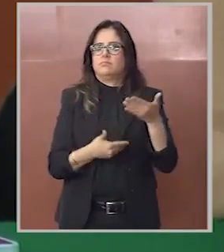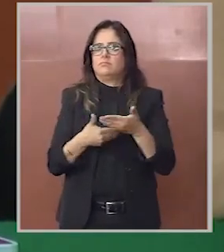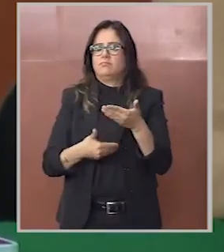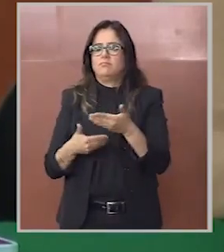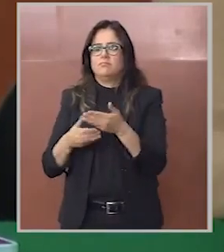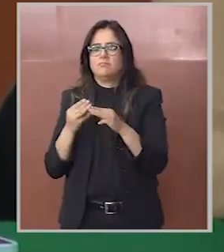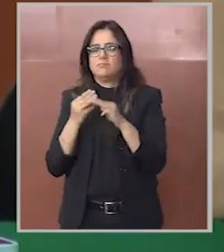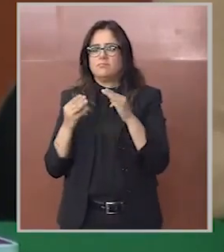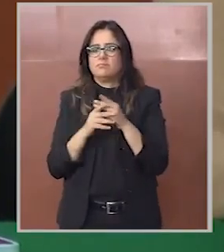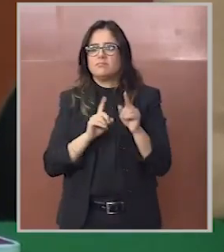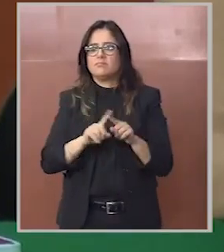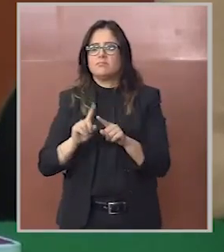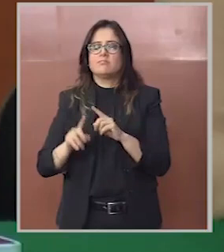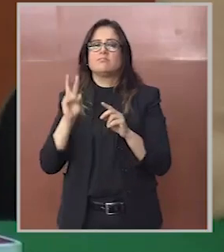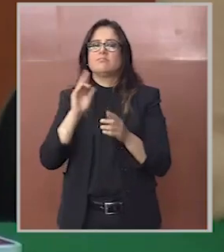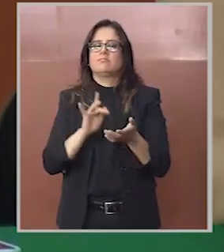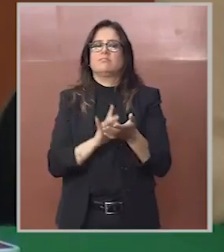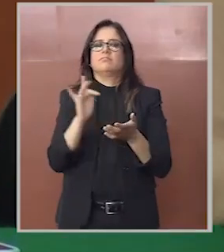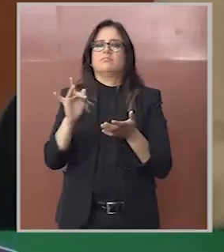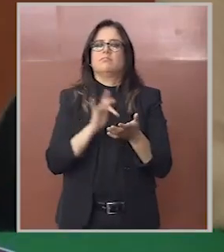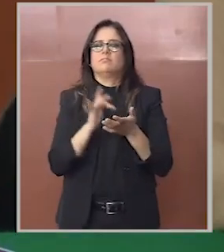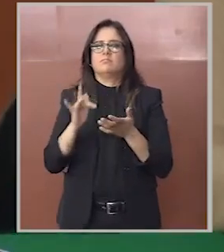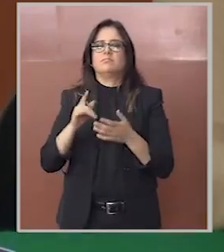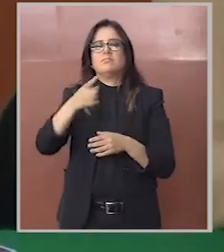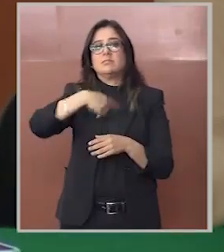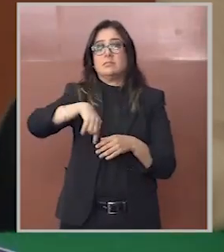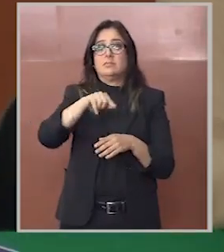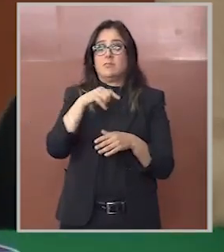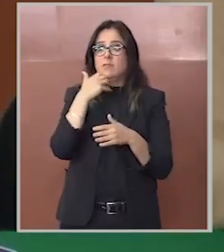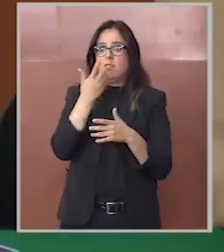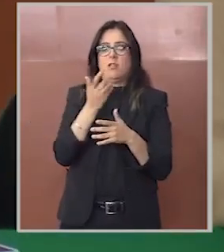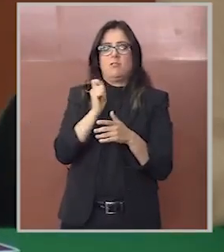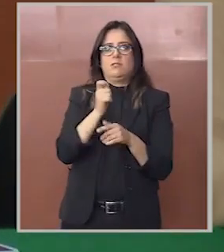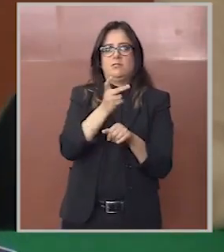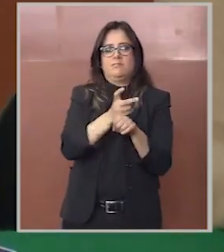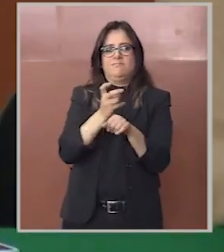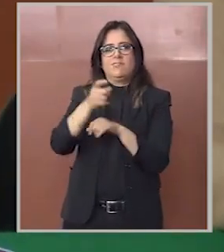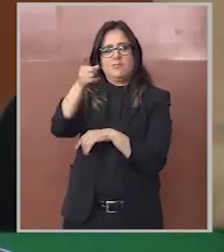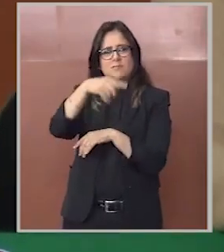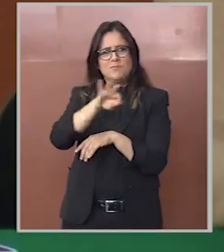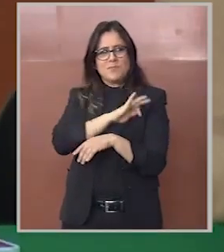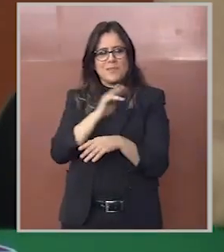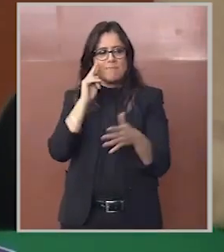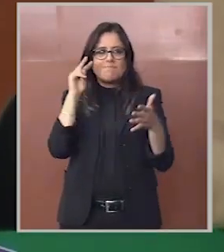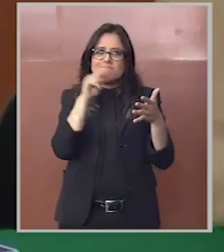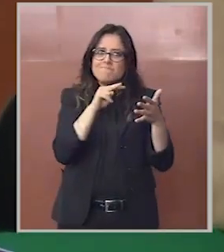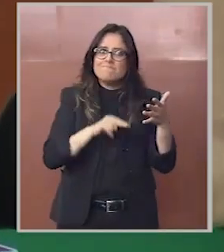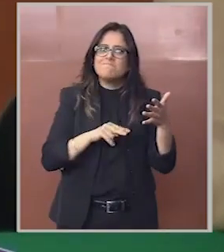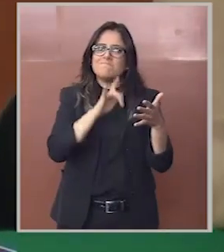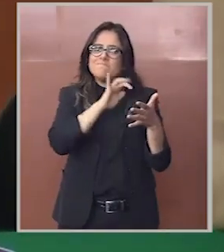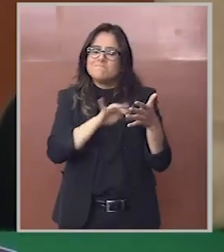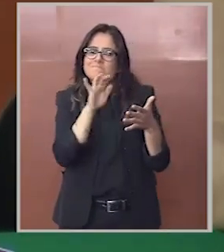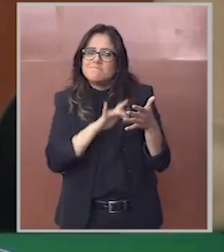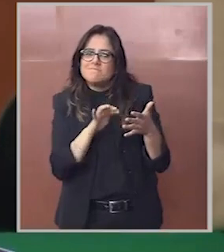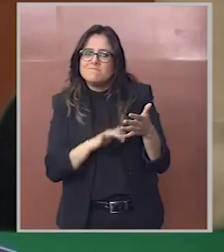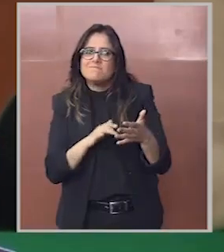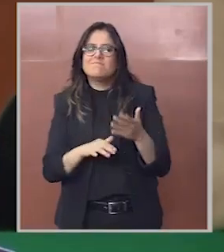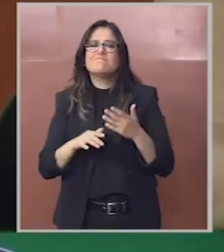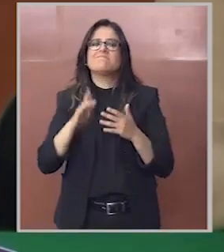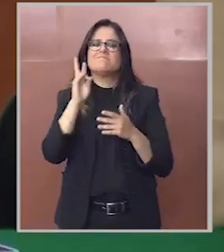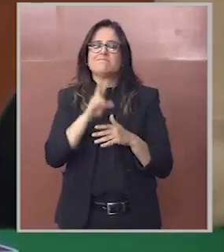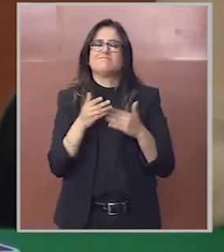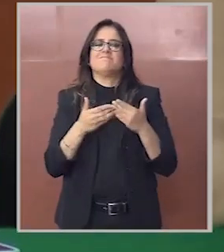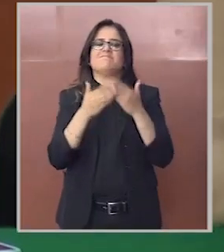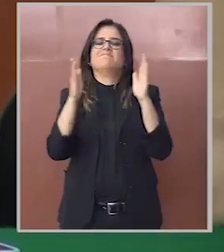bueno pues agradecerles este invitarles a que pues la lean la consulten y que y bueno También estamos abiertas a los